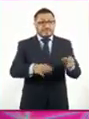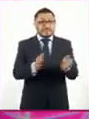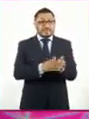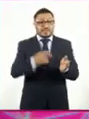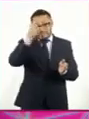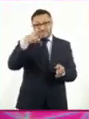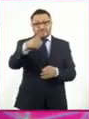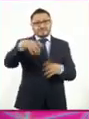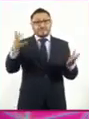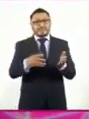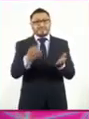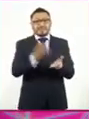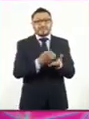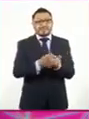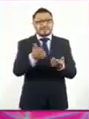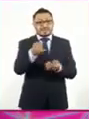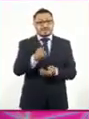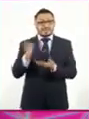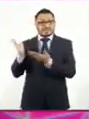una libreta como esta.